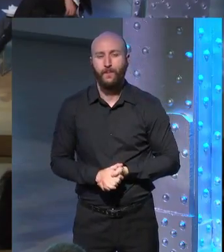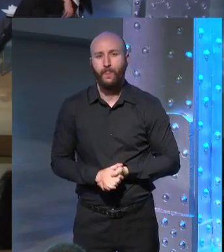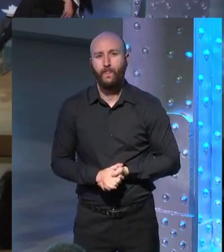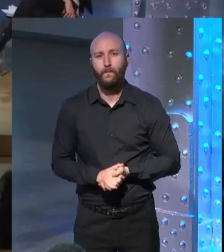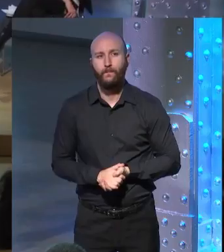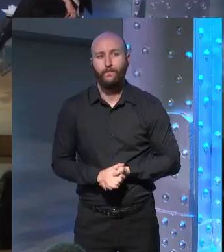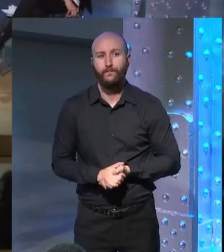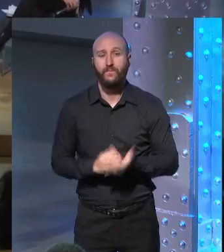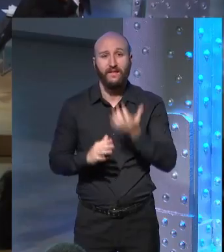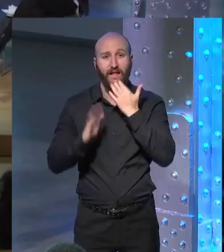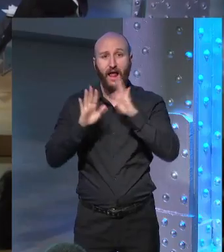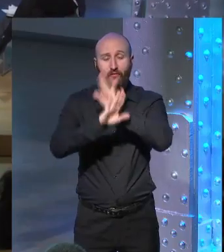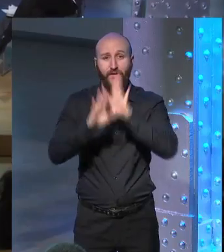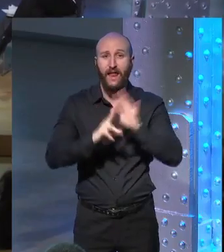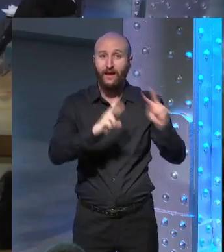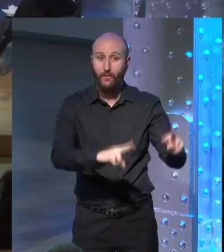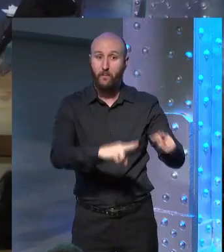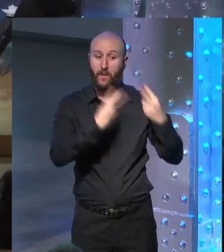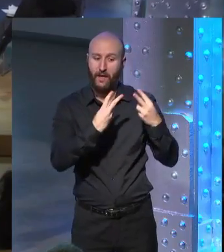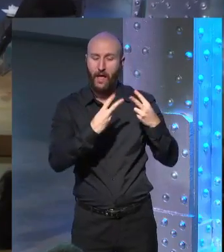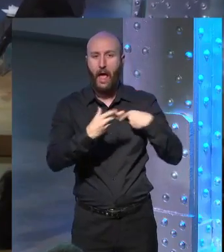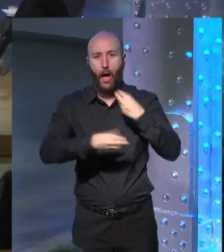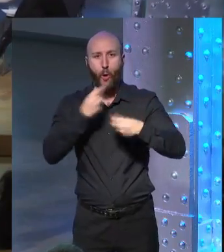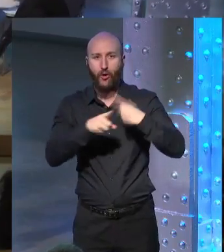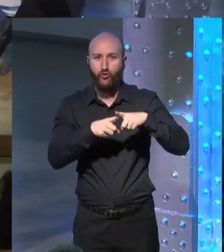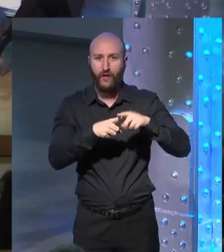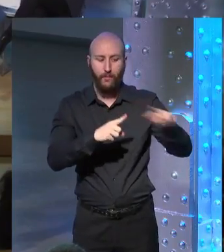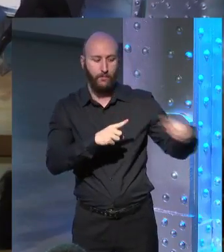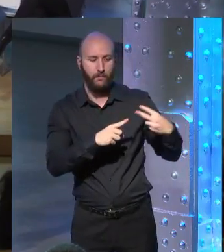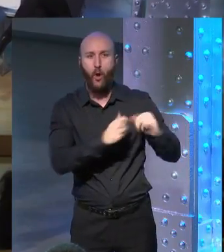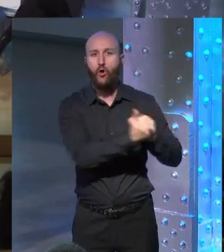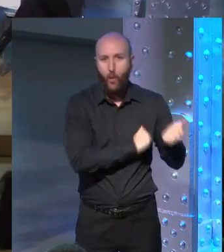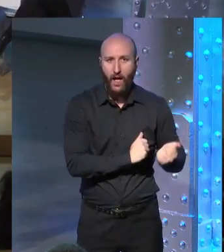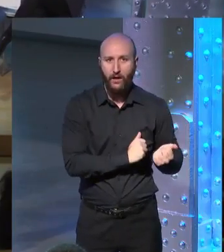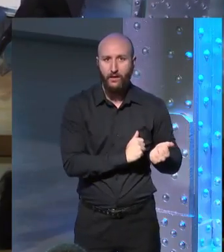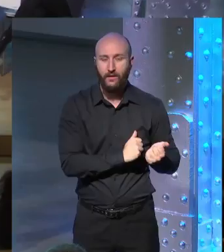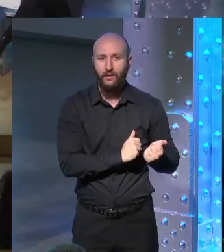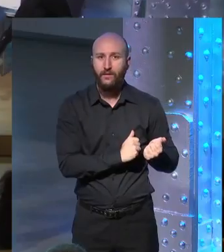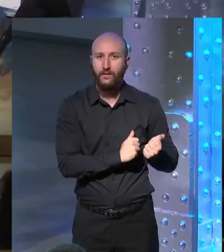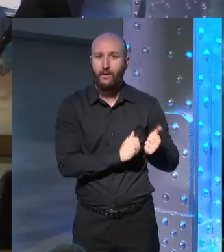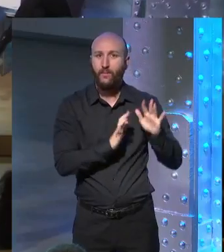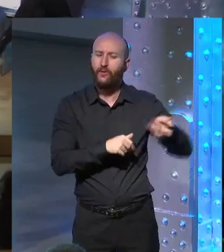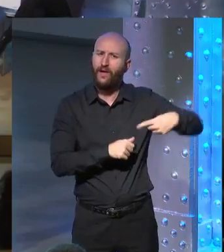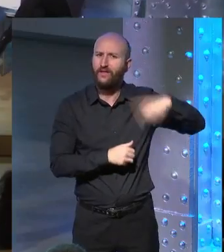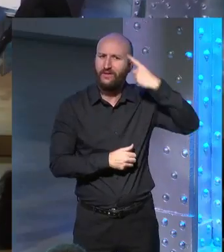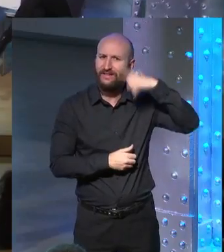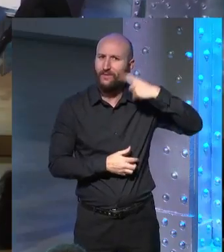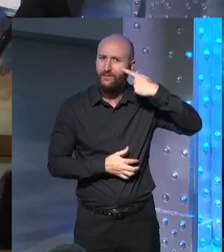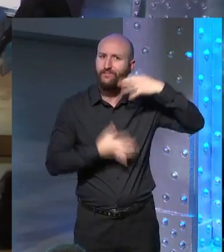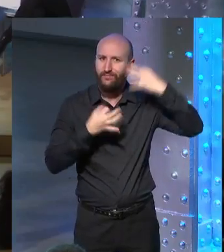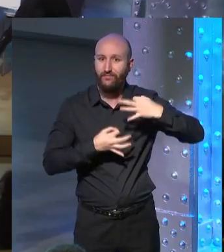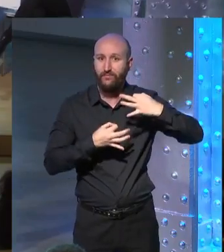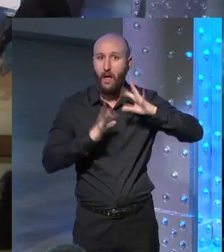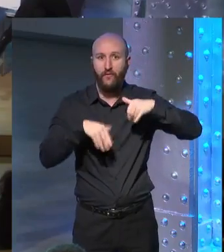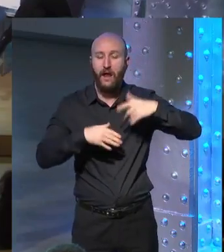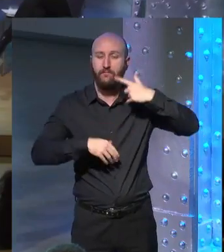Si nos ven haciendo así, ellos hacen así. Es lo que está sucediendo, pero ellos no saben, y posiblemente los adultos